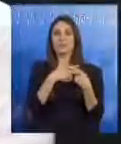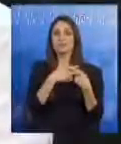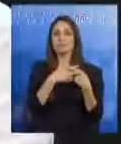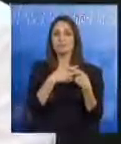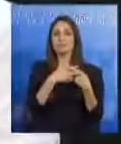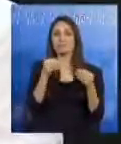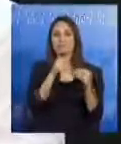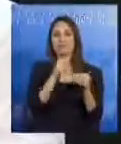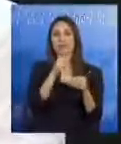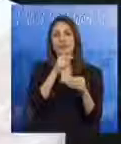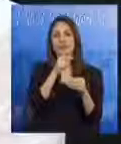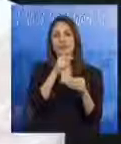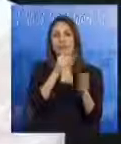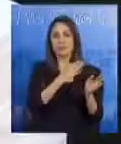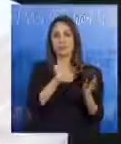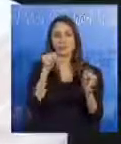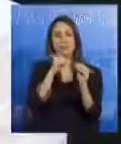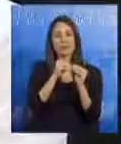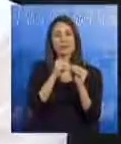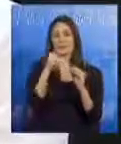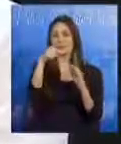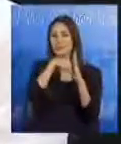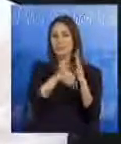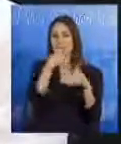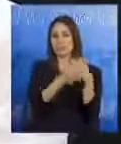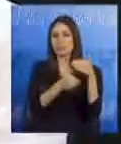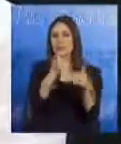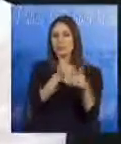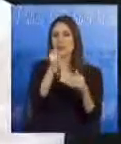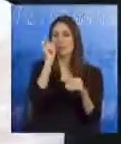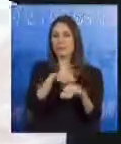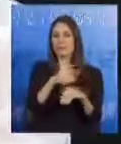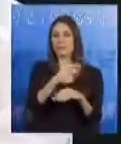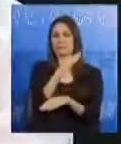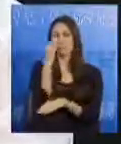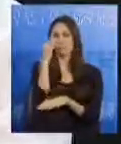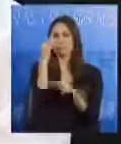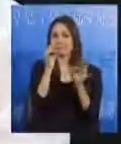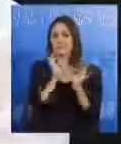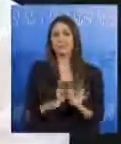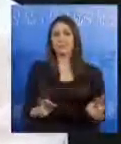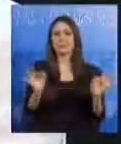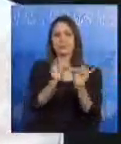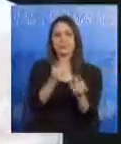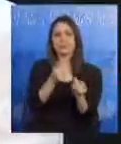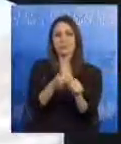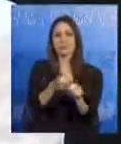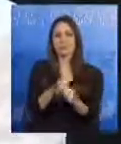incidirá profundamente en el proceso político electoral que se avecina.